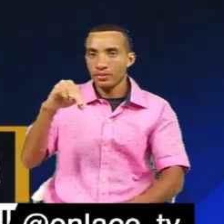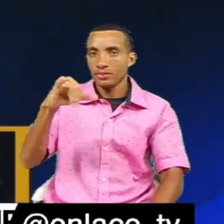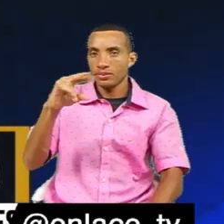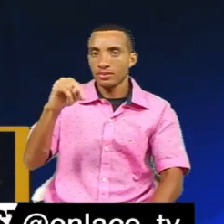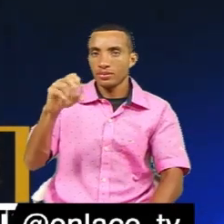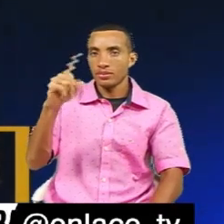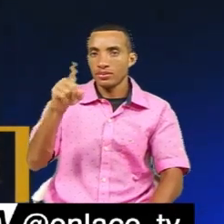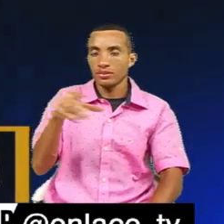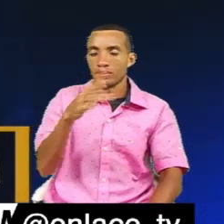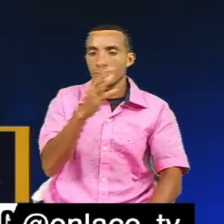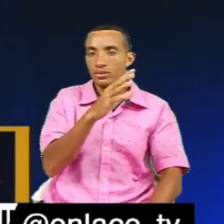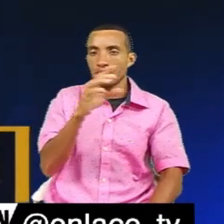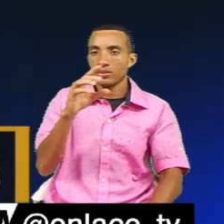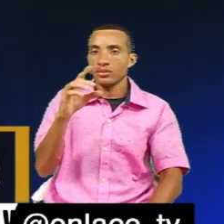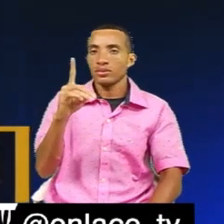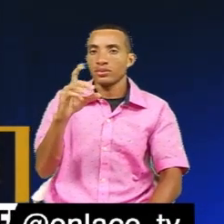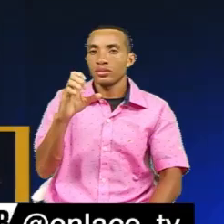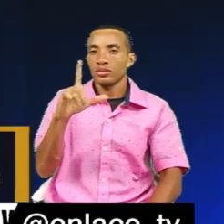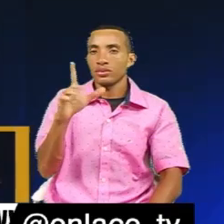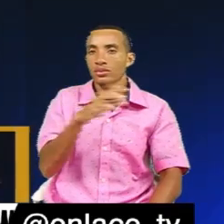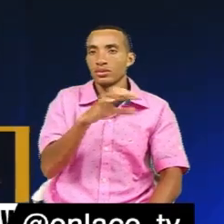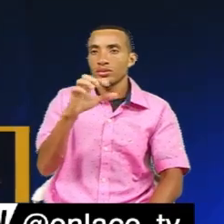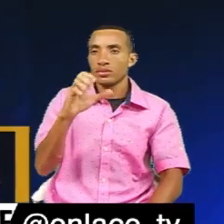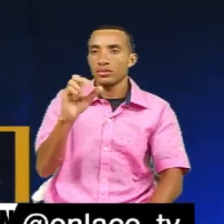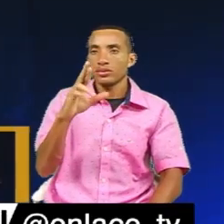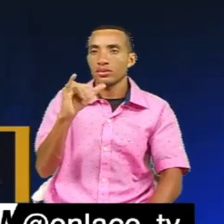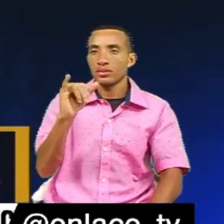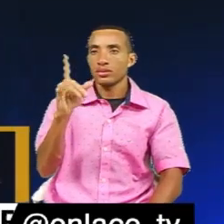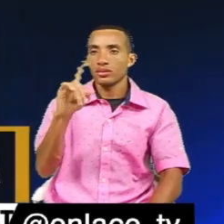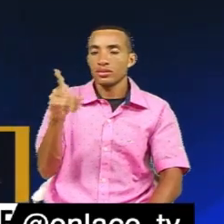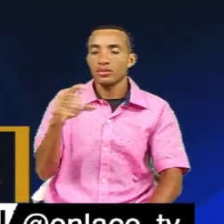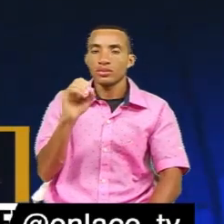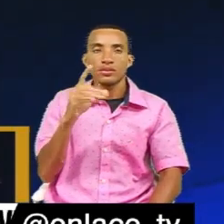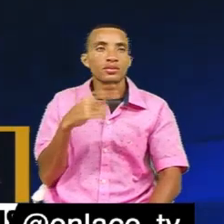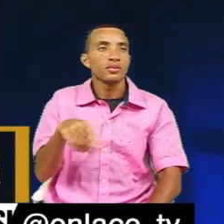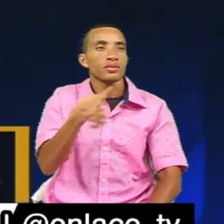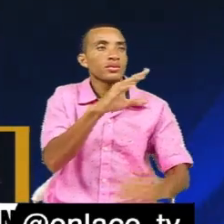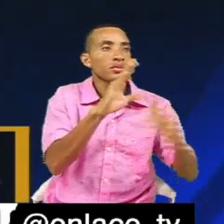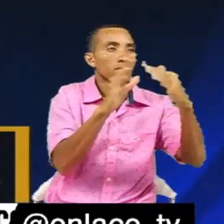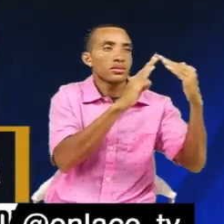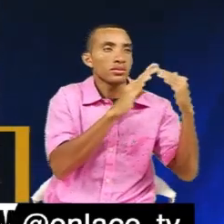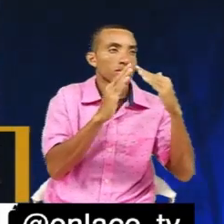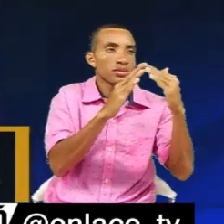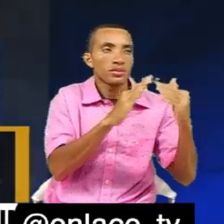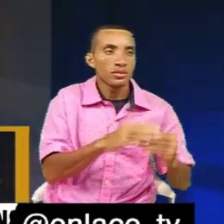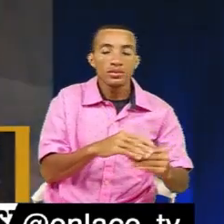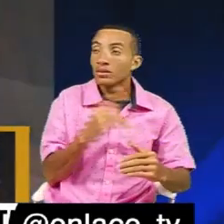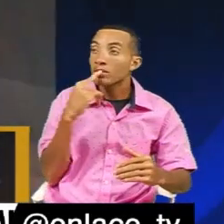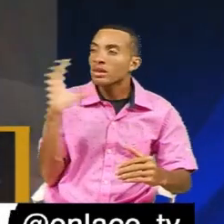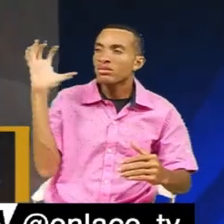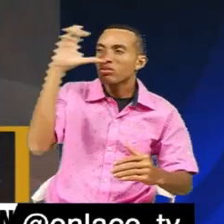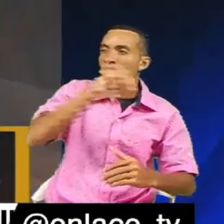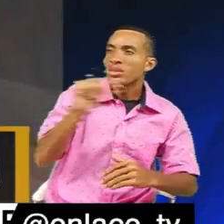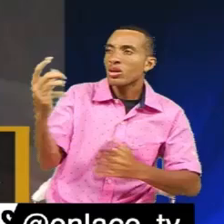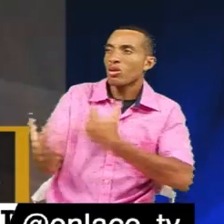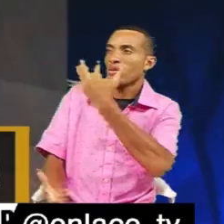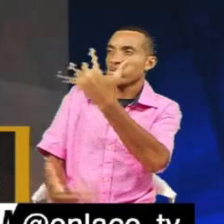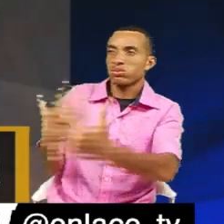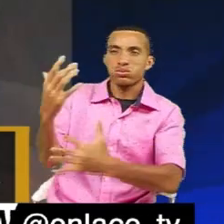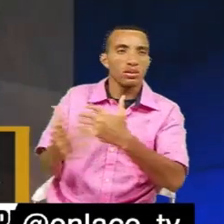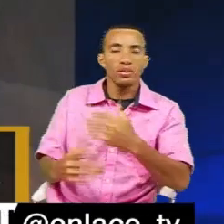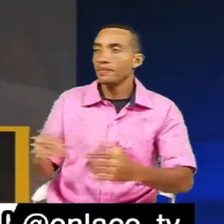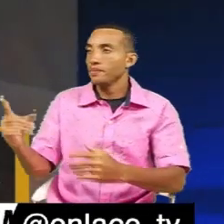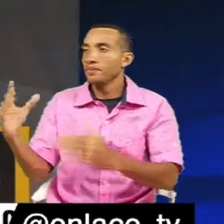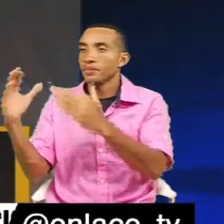Noticias conoció que al momento de la emergencia de la que se percataron los vecinos del sector, la casa estaba sola. Como se evidencian las imágenes, estas fueron